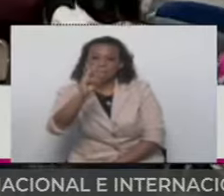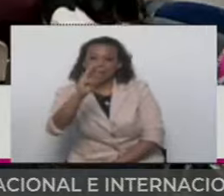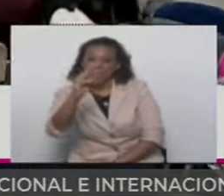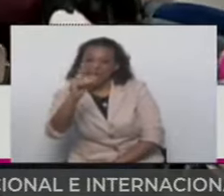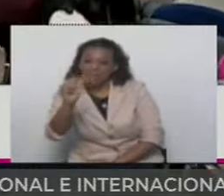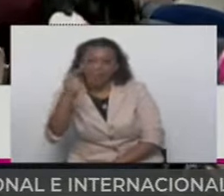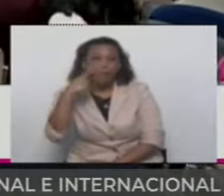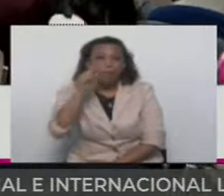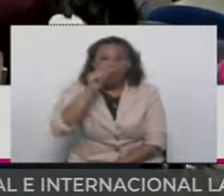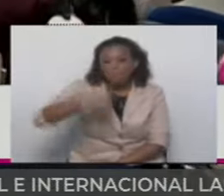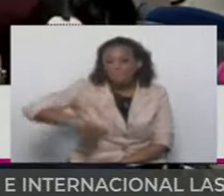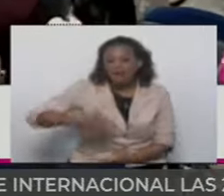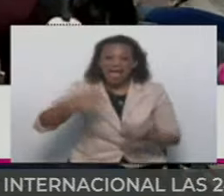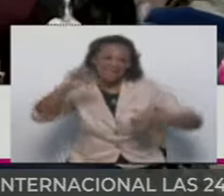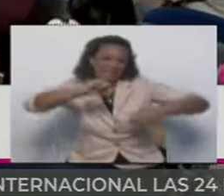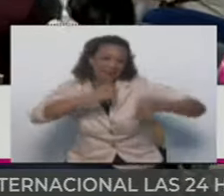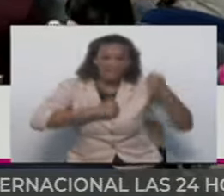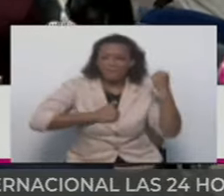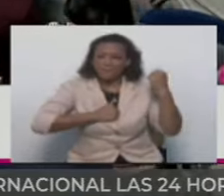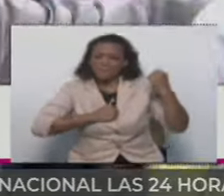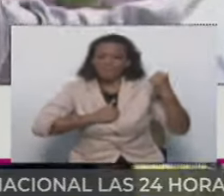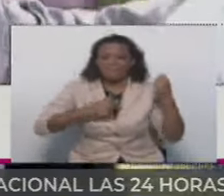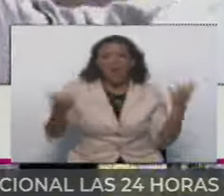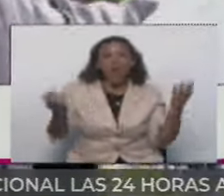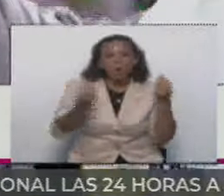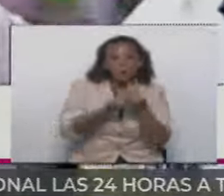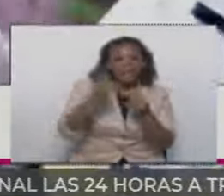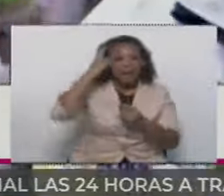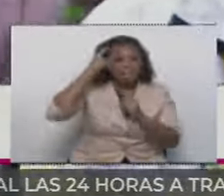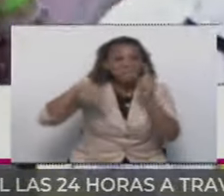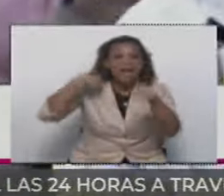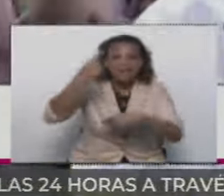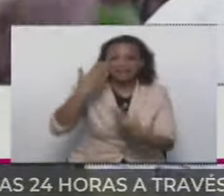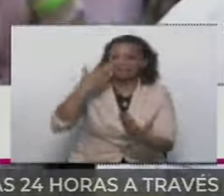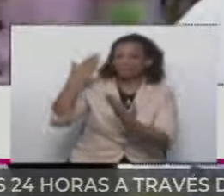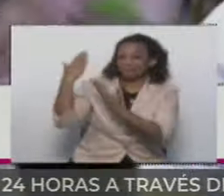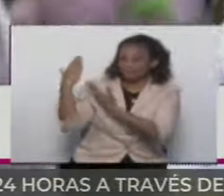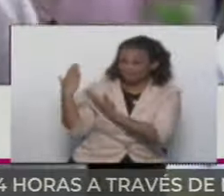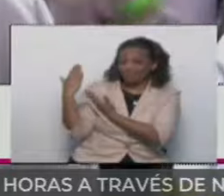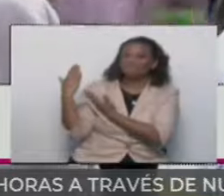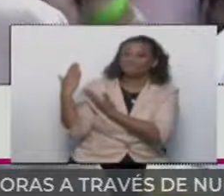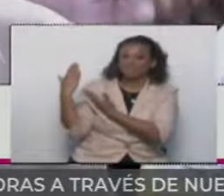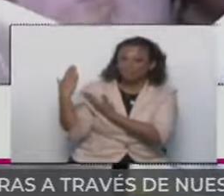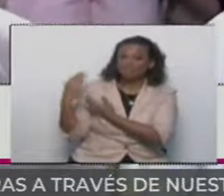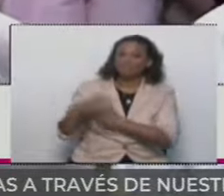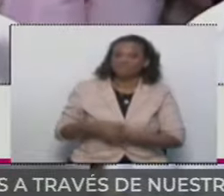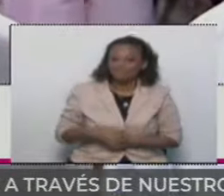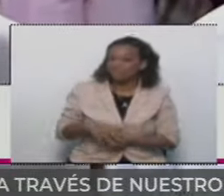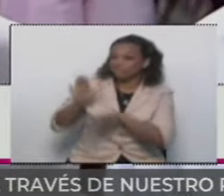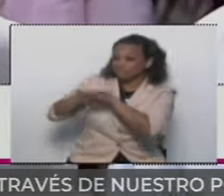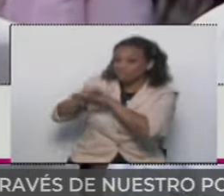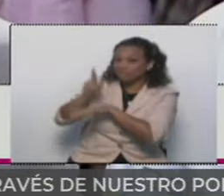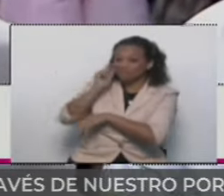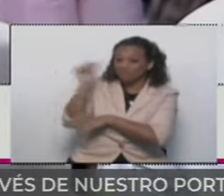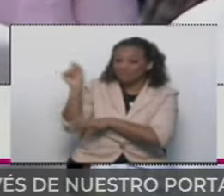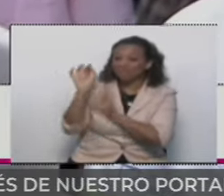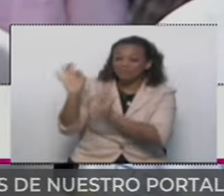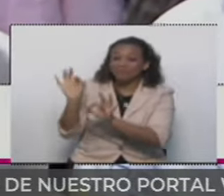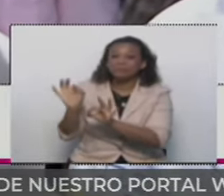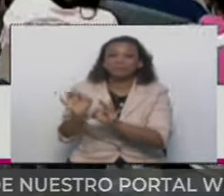A Boni, tengo que decirlo, le pido permiso